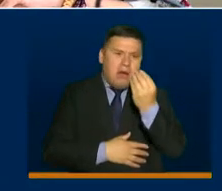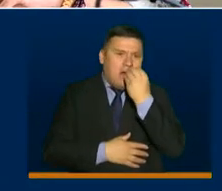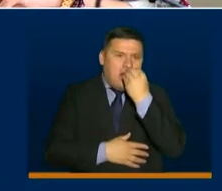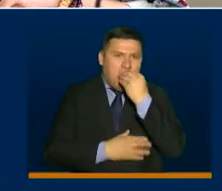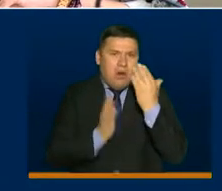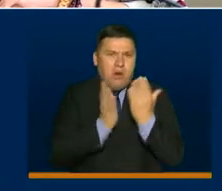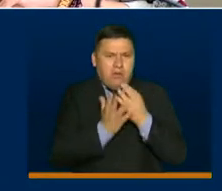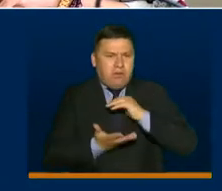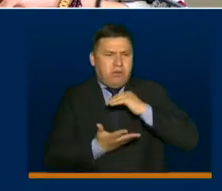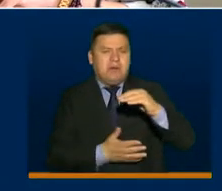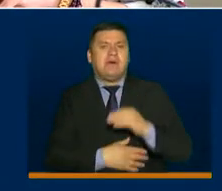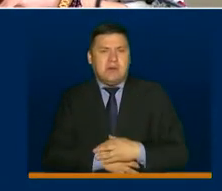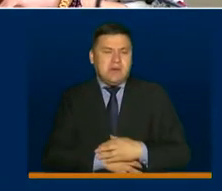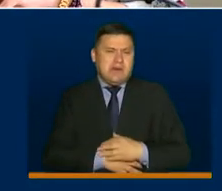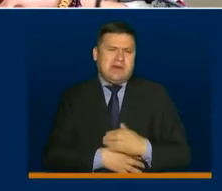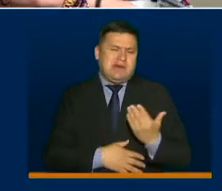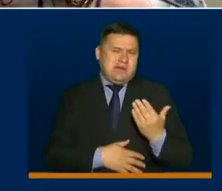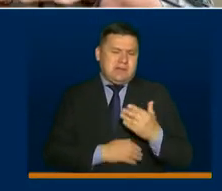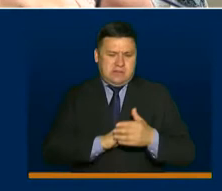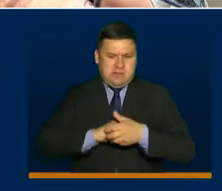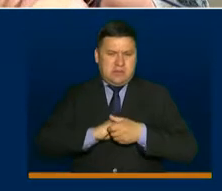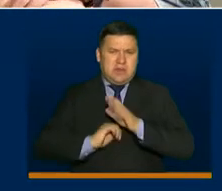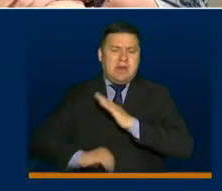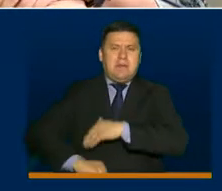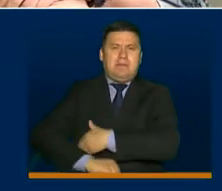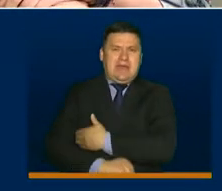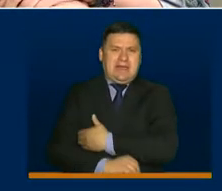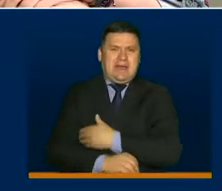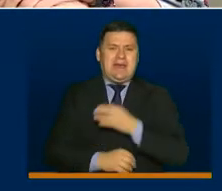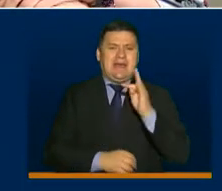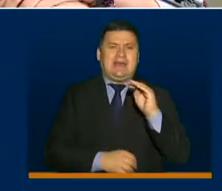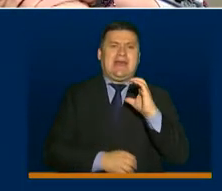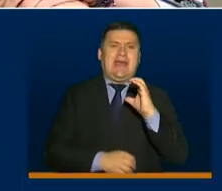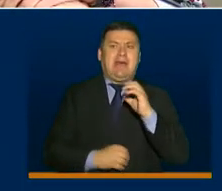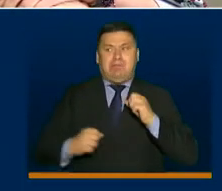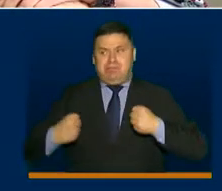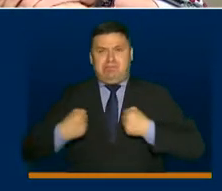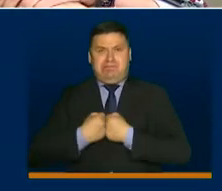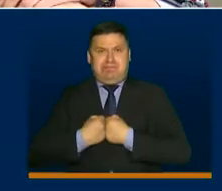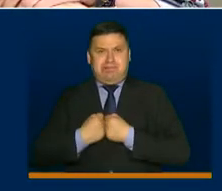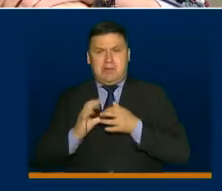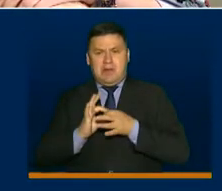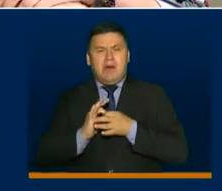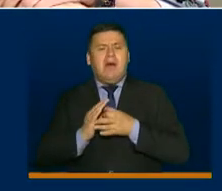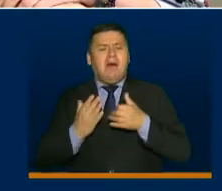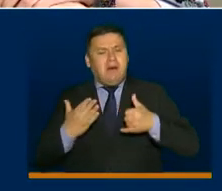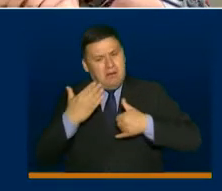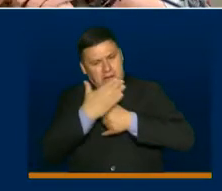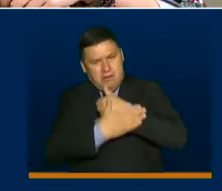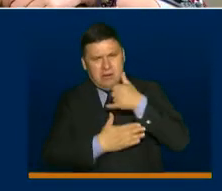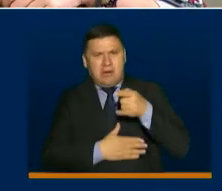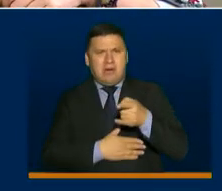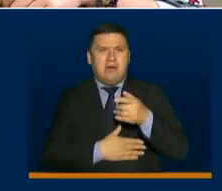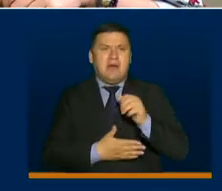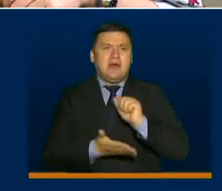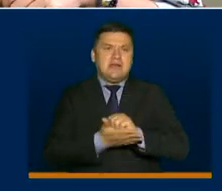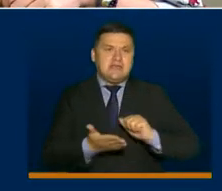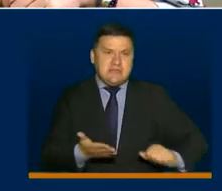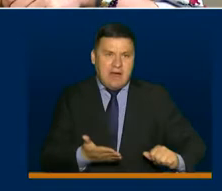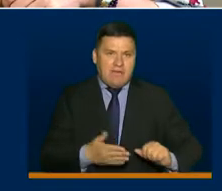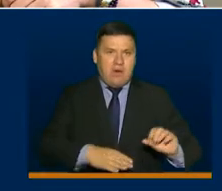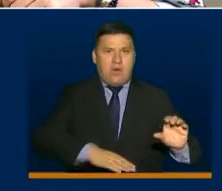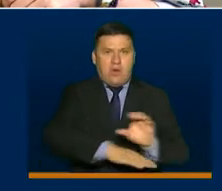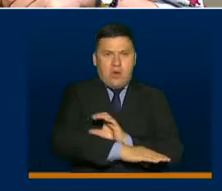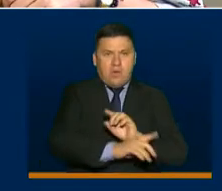alimentación escolar y se hizo también de la mano con el Ministerio de las TIC para poder llegar también con software y con hardware